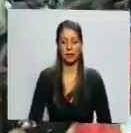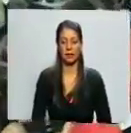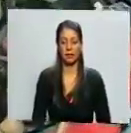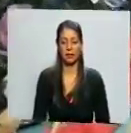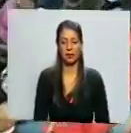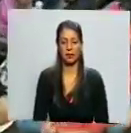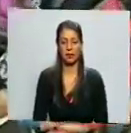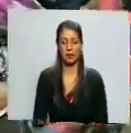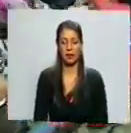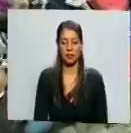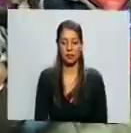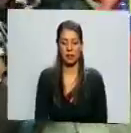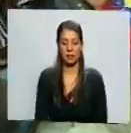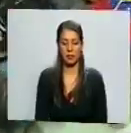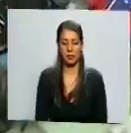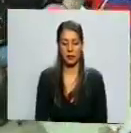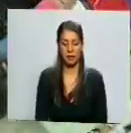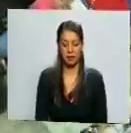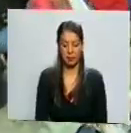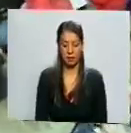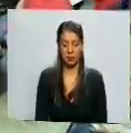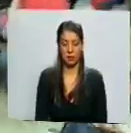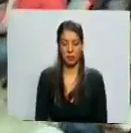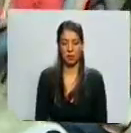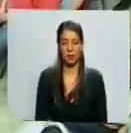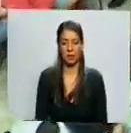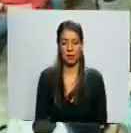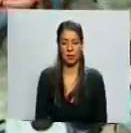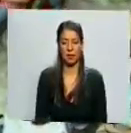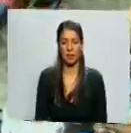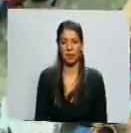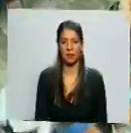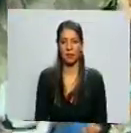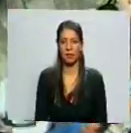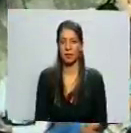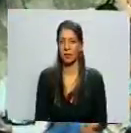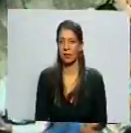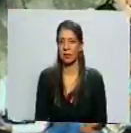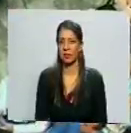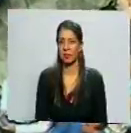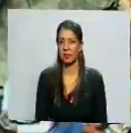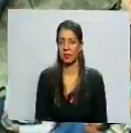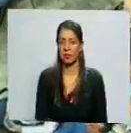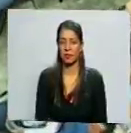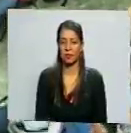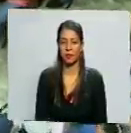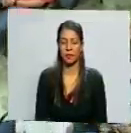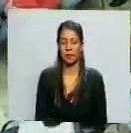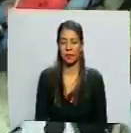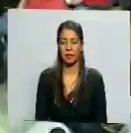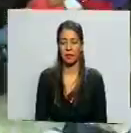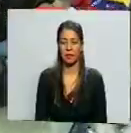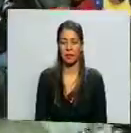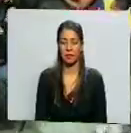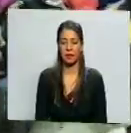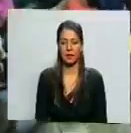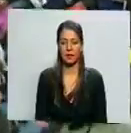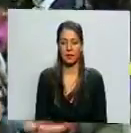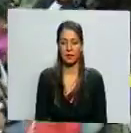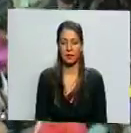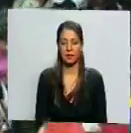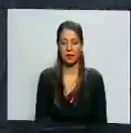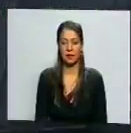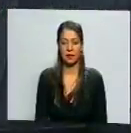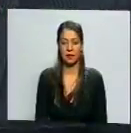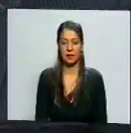de la guerra económica. Lo decía también la primera vicepresidenta de la Asamblea Nacional Constituyente, que hoy el seno de